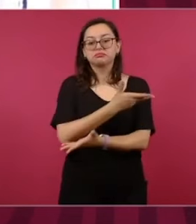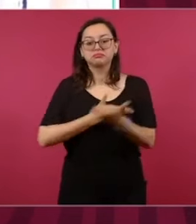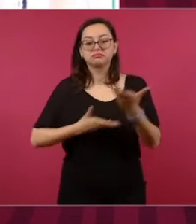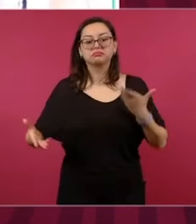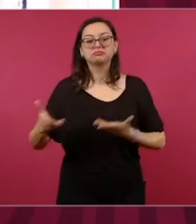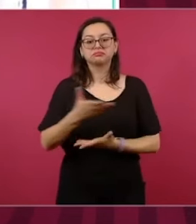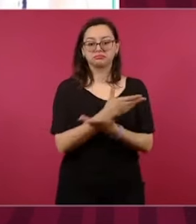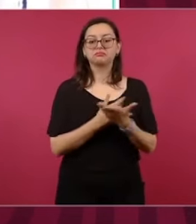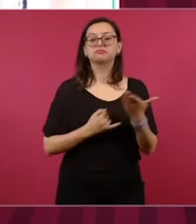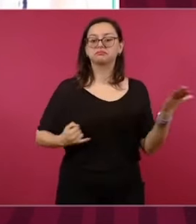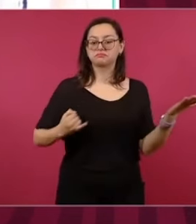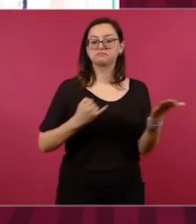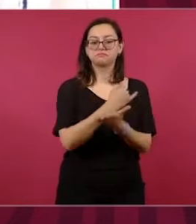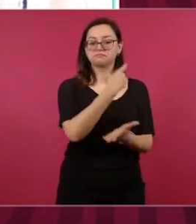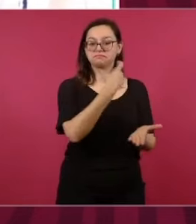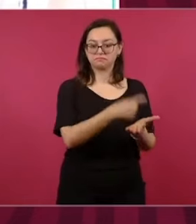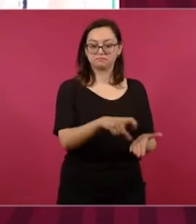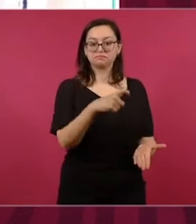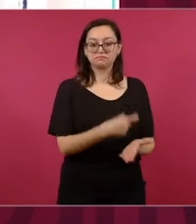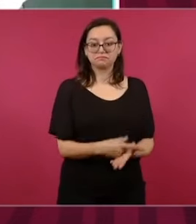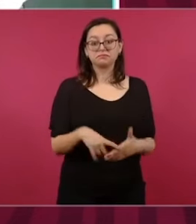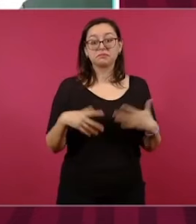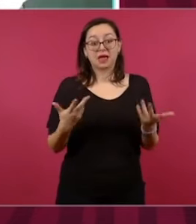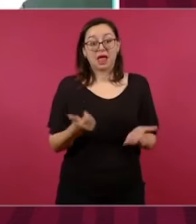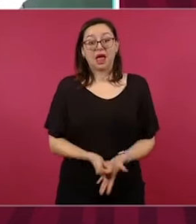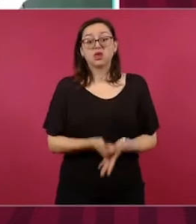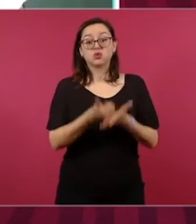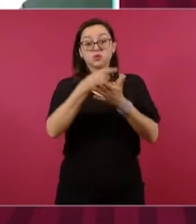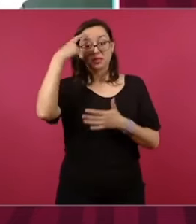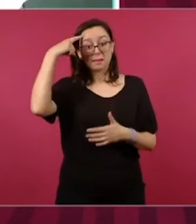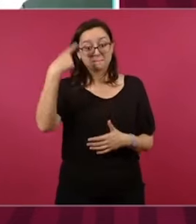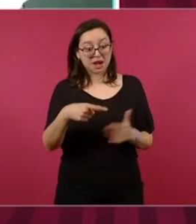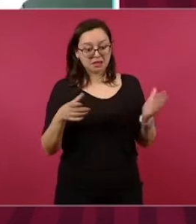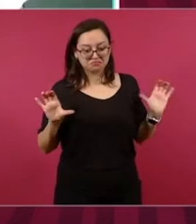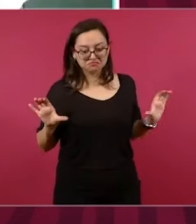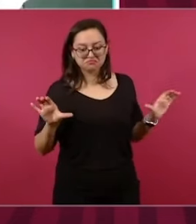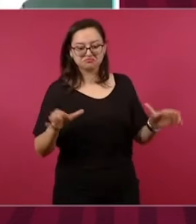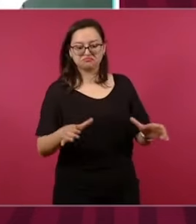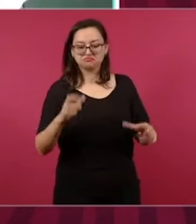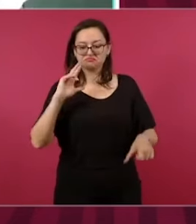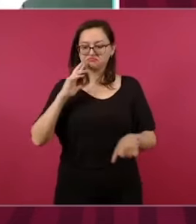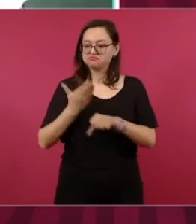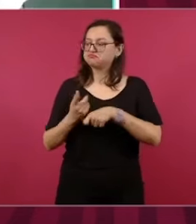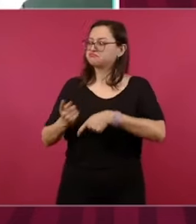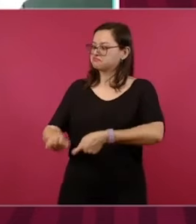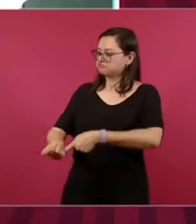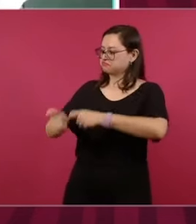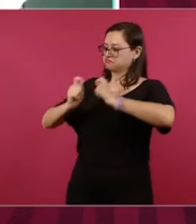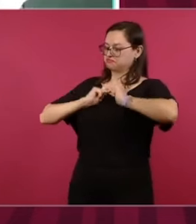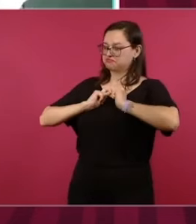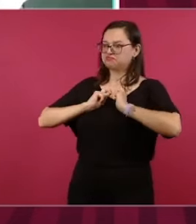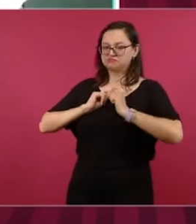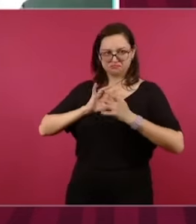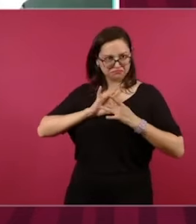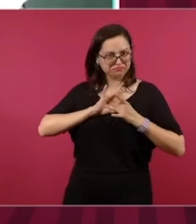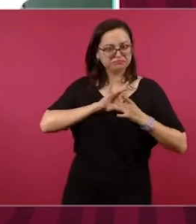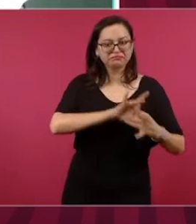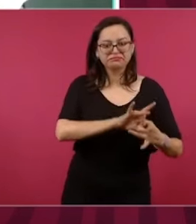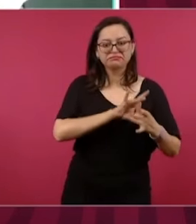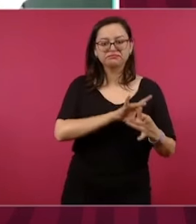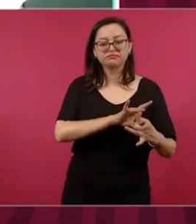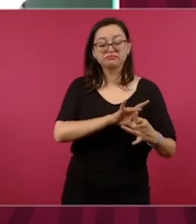duda pues fortalece la identidad y este sentido colaborativo que tenemos con las personas a quienes servimos. En